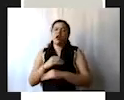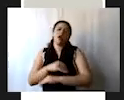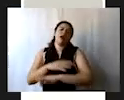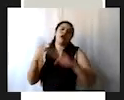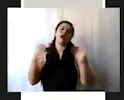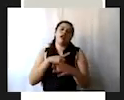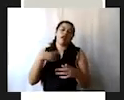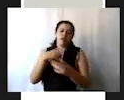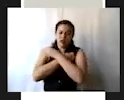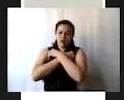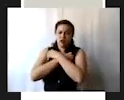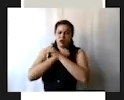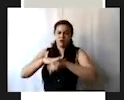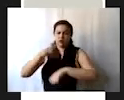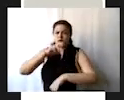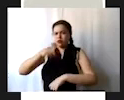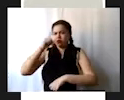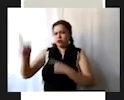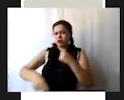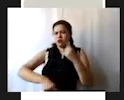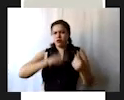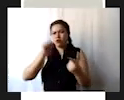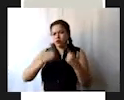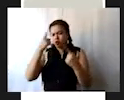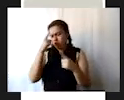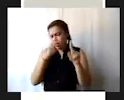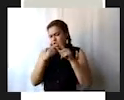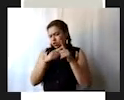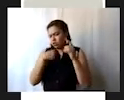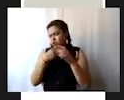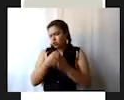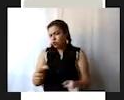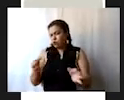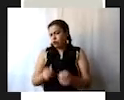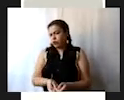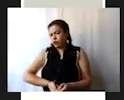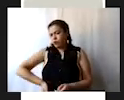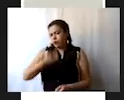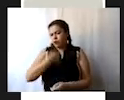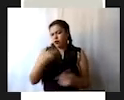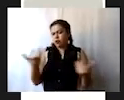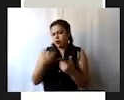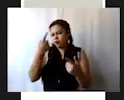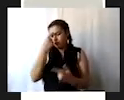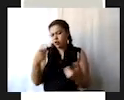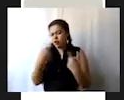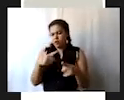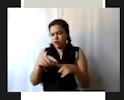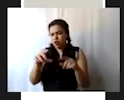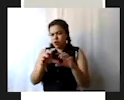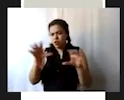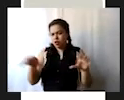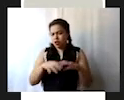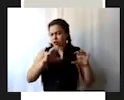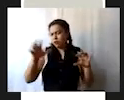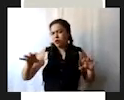educarse mejor. Una de las primeras tareas que al menos personalmente he hecho con distintos sectores, porque no solo he hecho esto